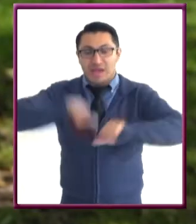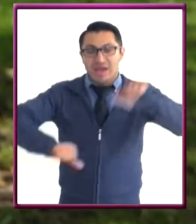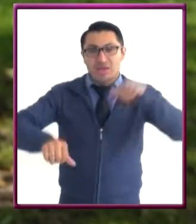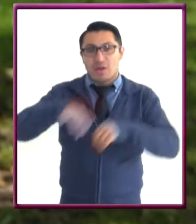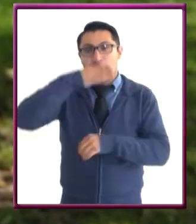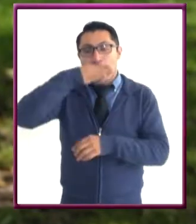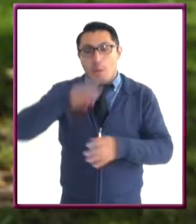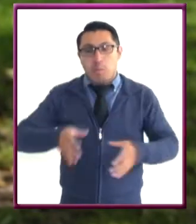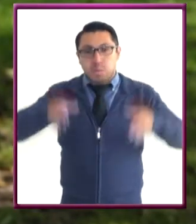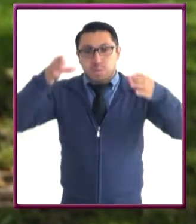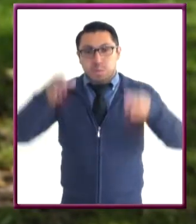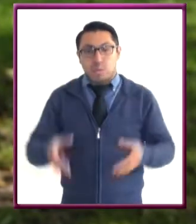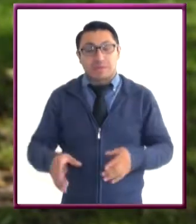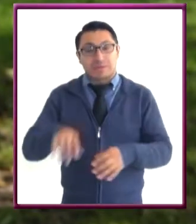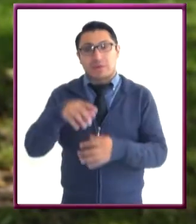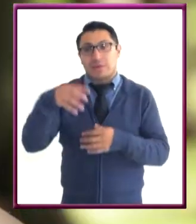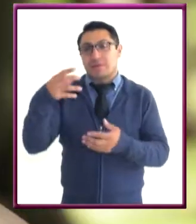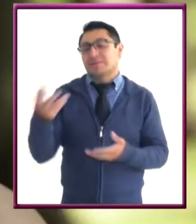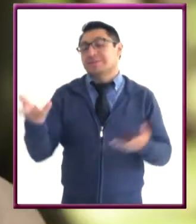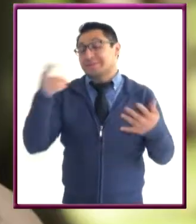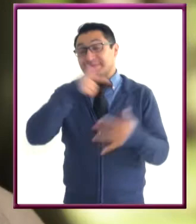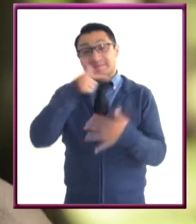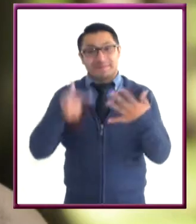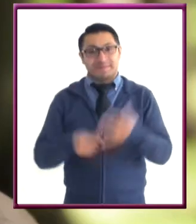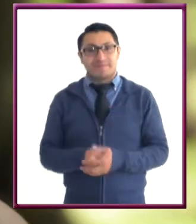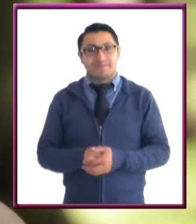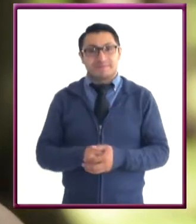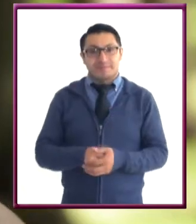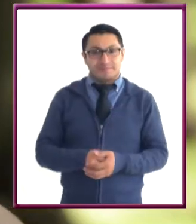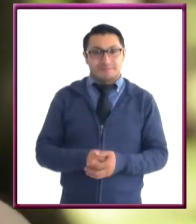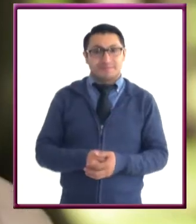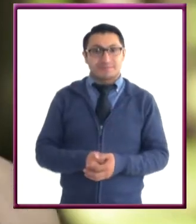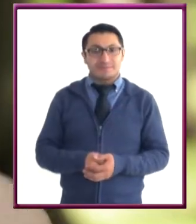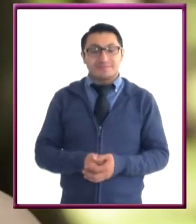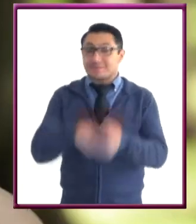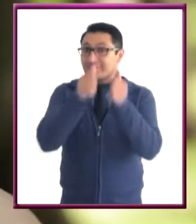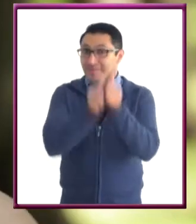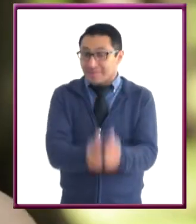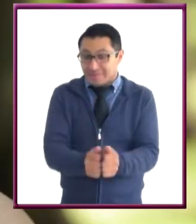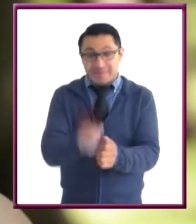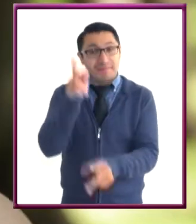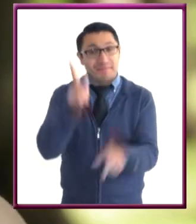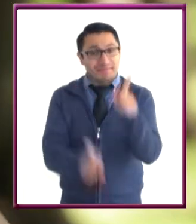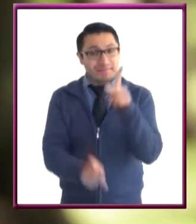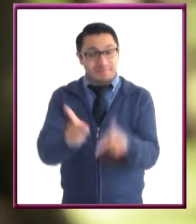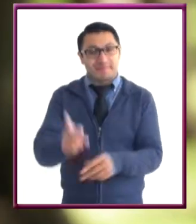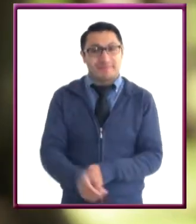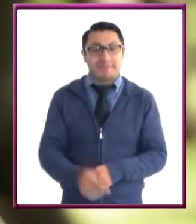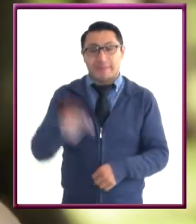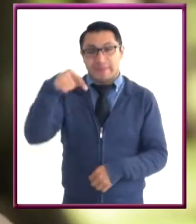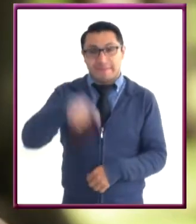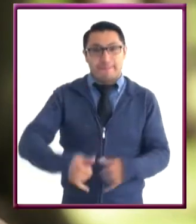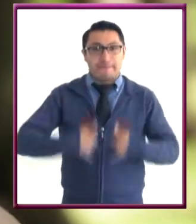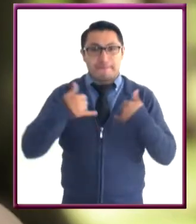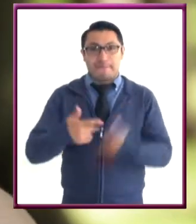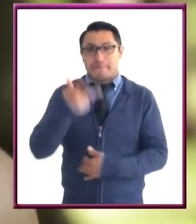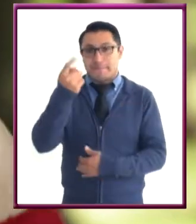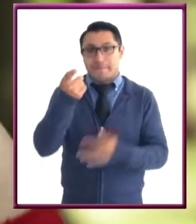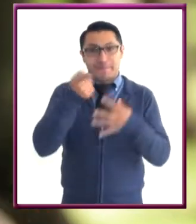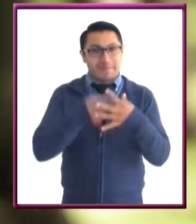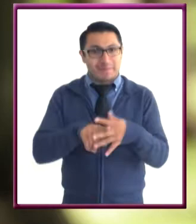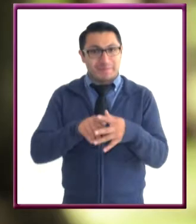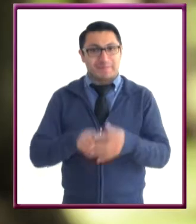de olla, sopas y cremas. De esto y más hablaremos. Quédate con nosotros. Esto y más por Jóvenes en